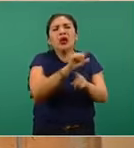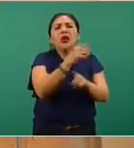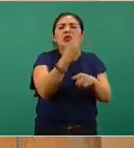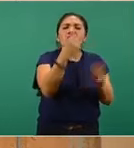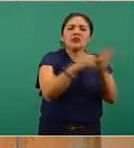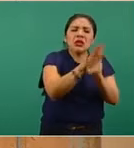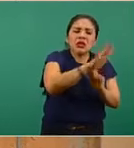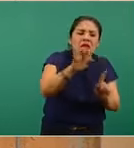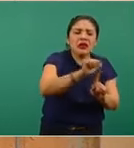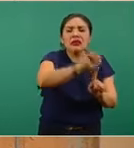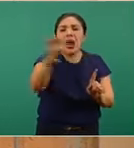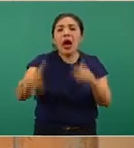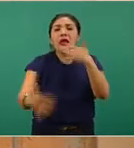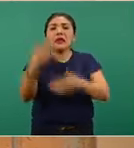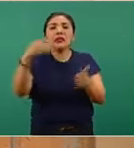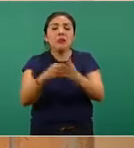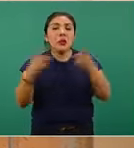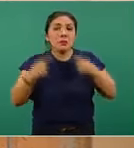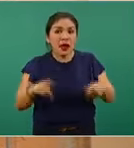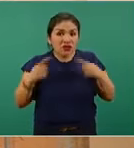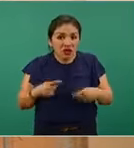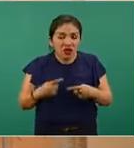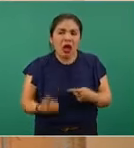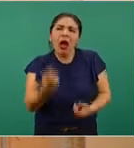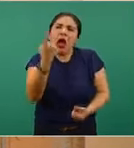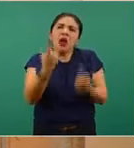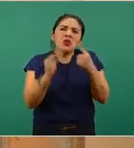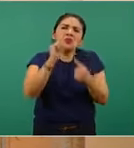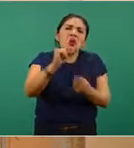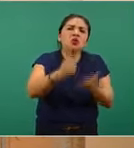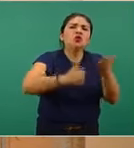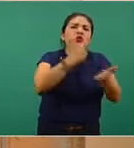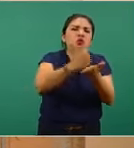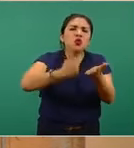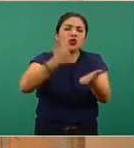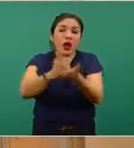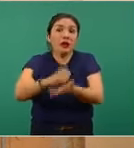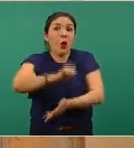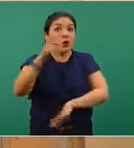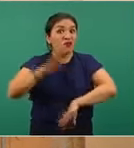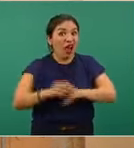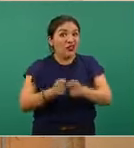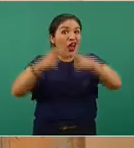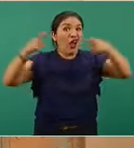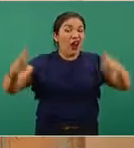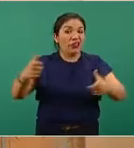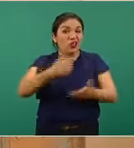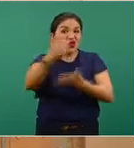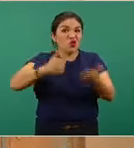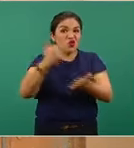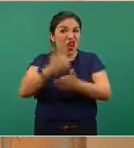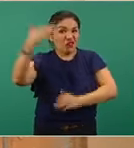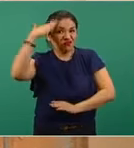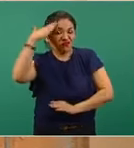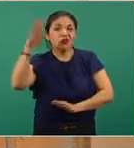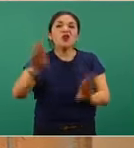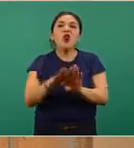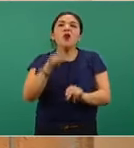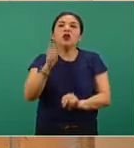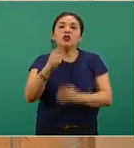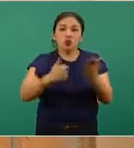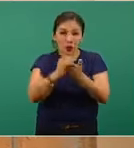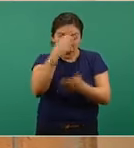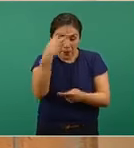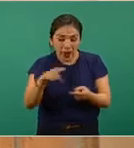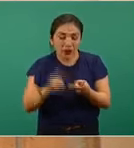15.000 personas, algunas ciudades y finalmente las grandes ciudades, las metrópolis, como son la Ciudad